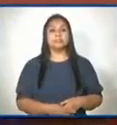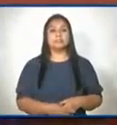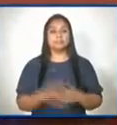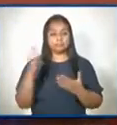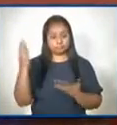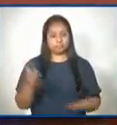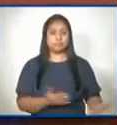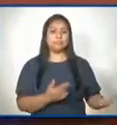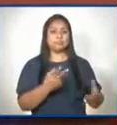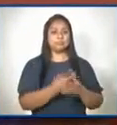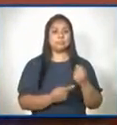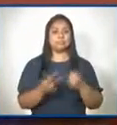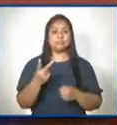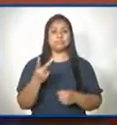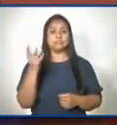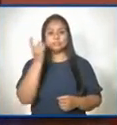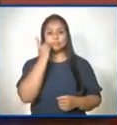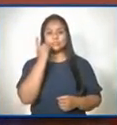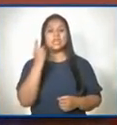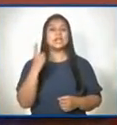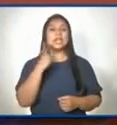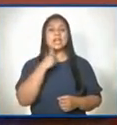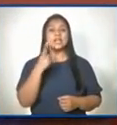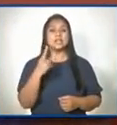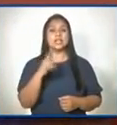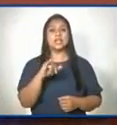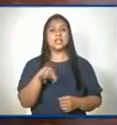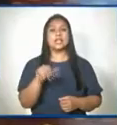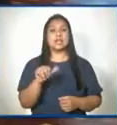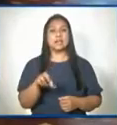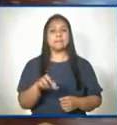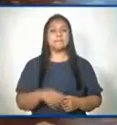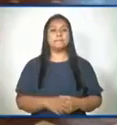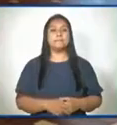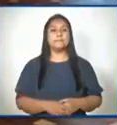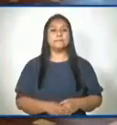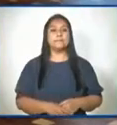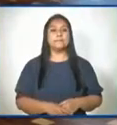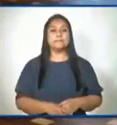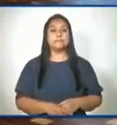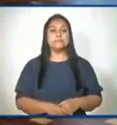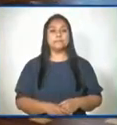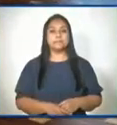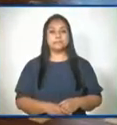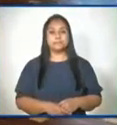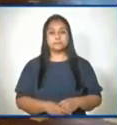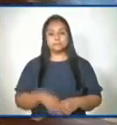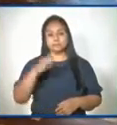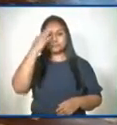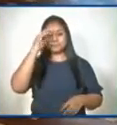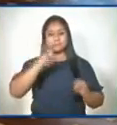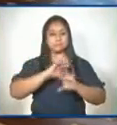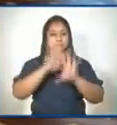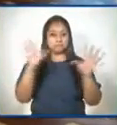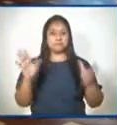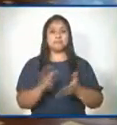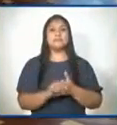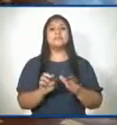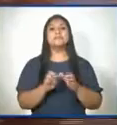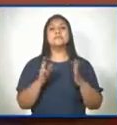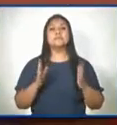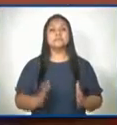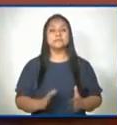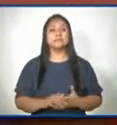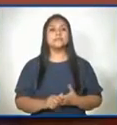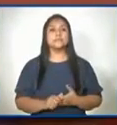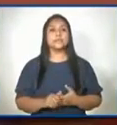Bienvenido, señor director. Señor gerente del INAP. Buenos días, estimados periodistas y